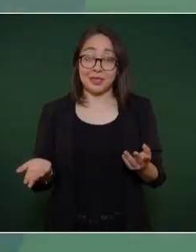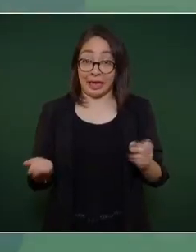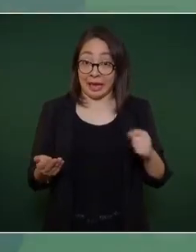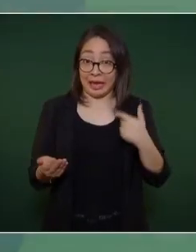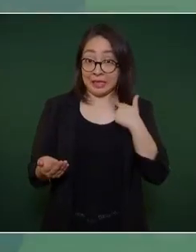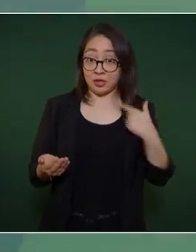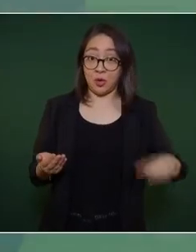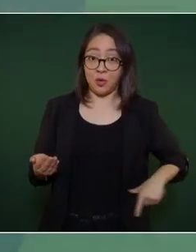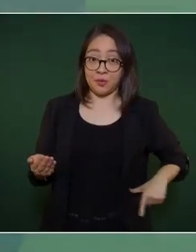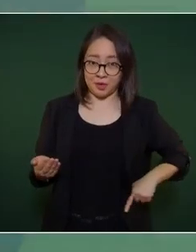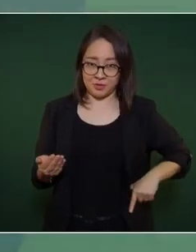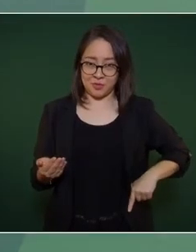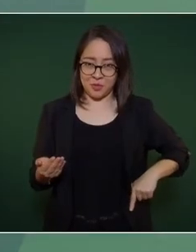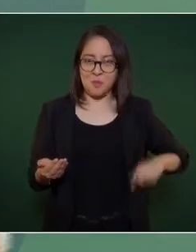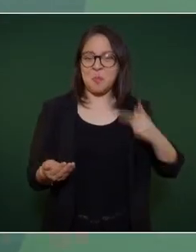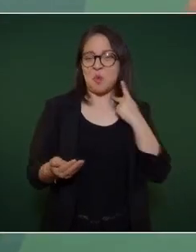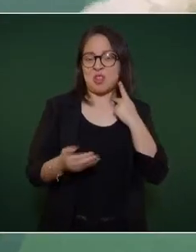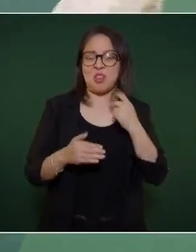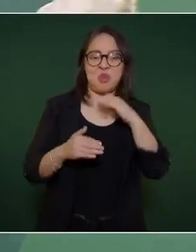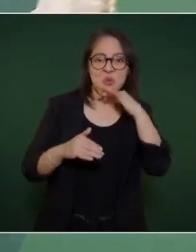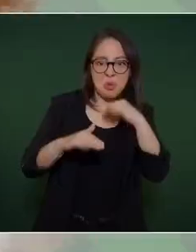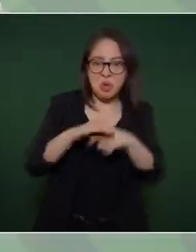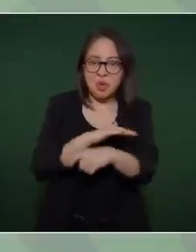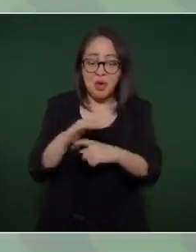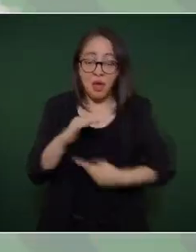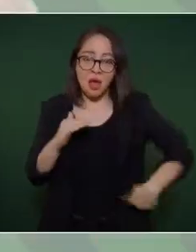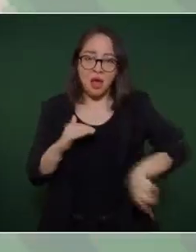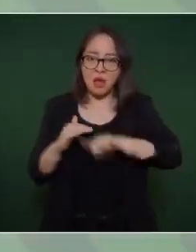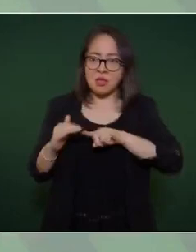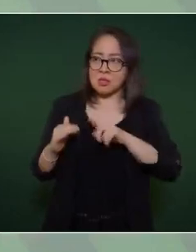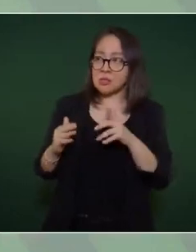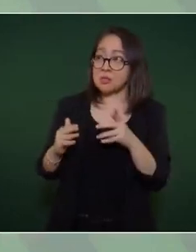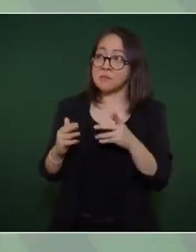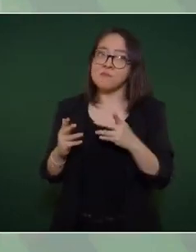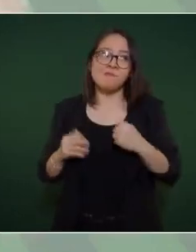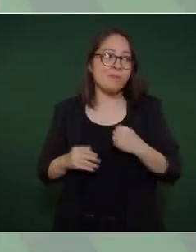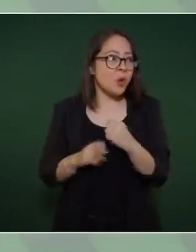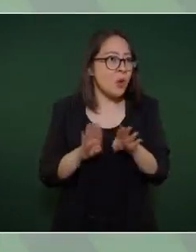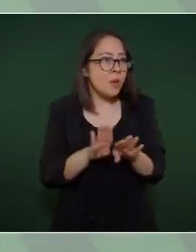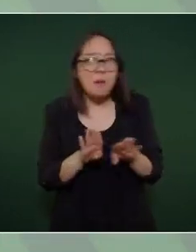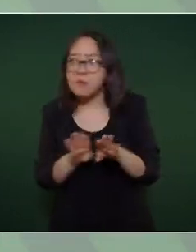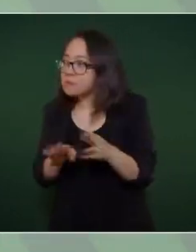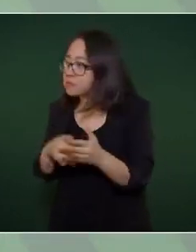sorprenden que se lanzan con sus publicistas